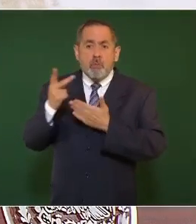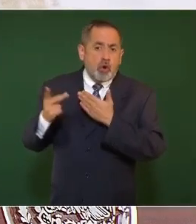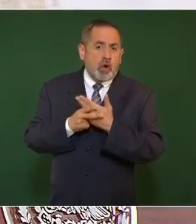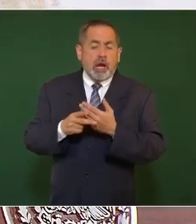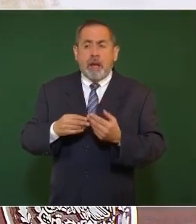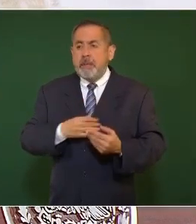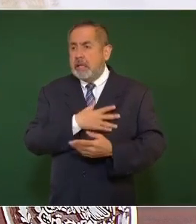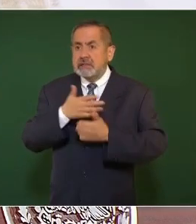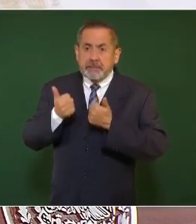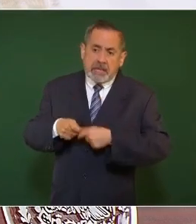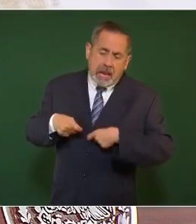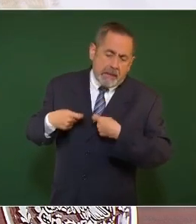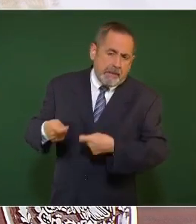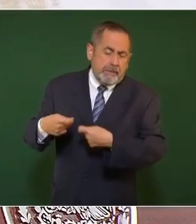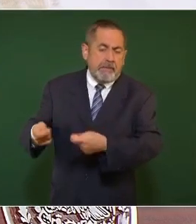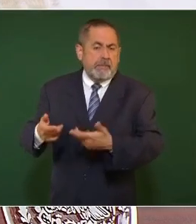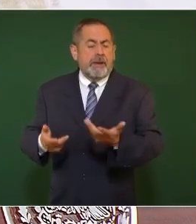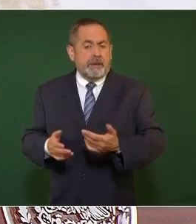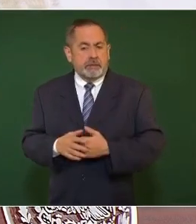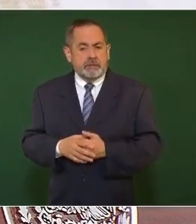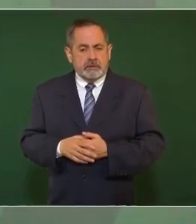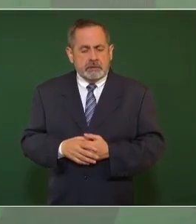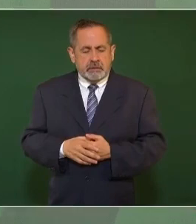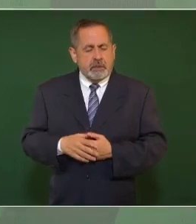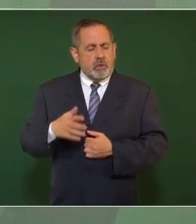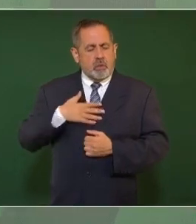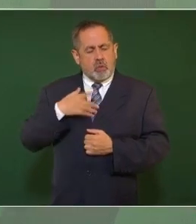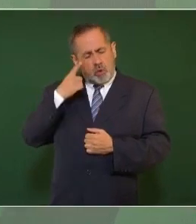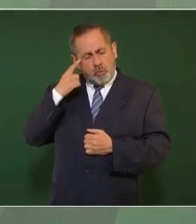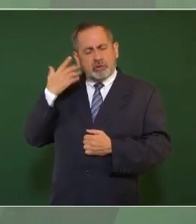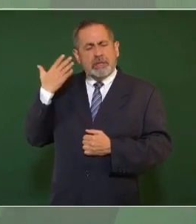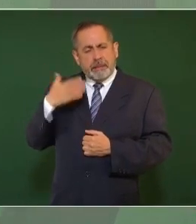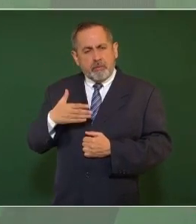bienestar. La fórmula nuestra